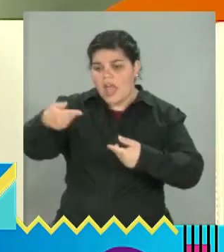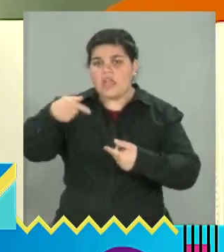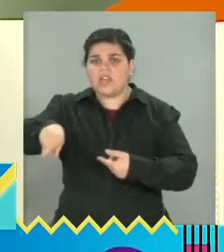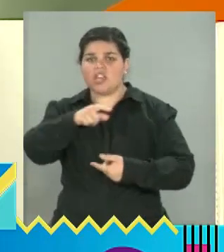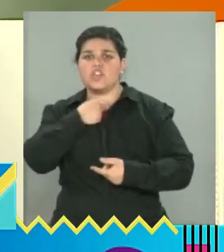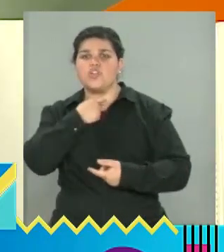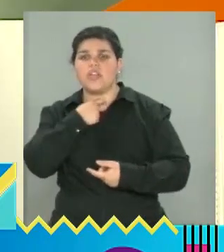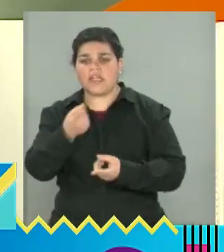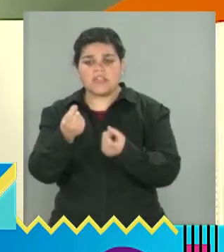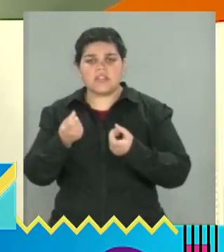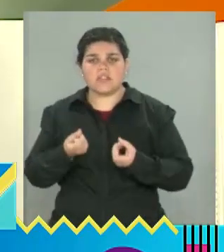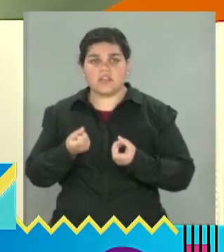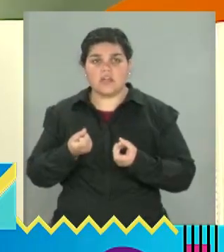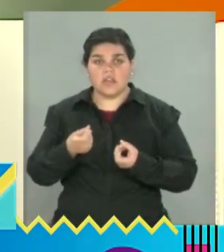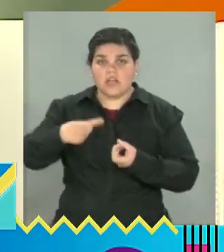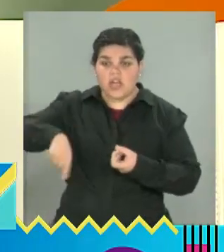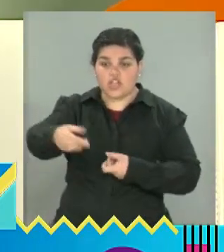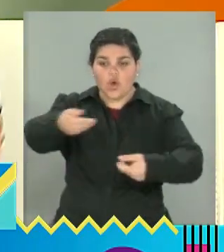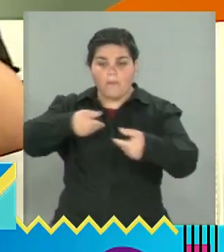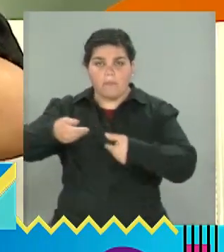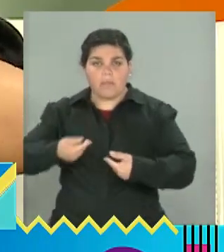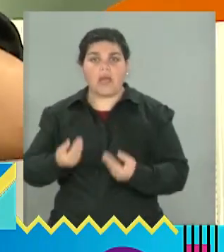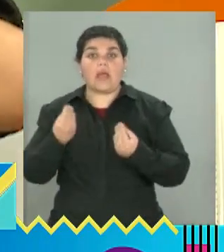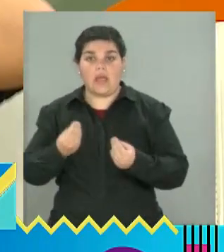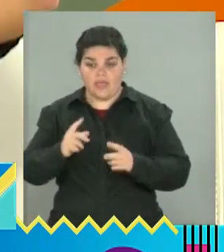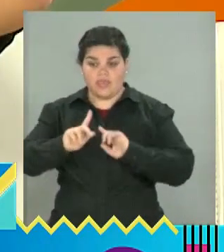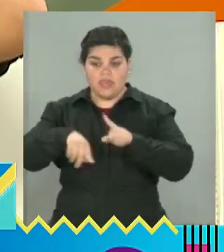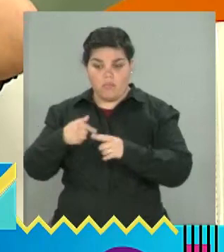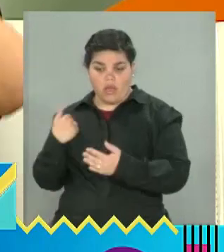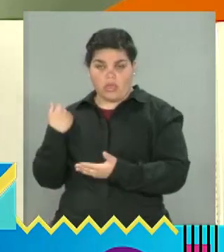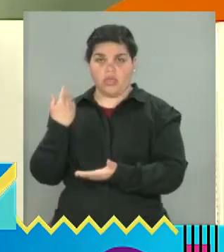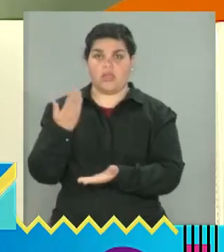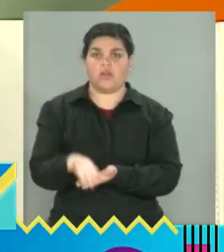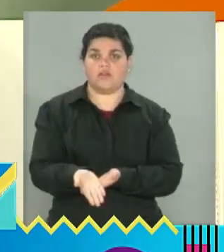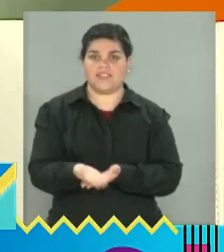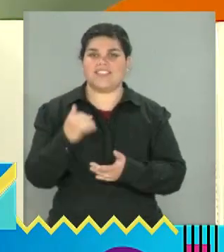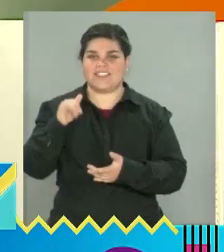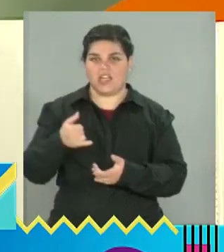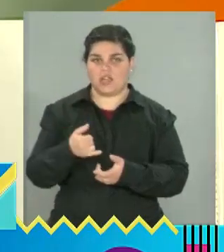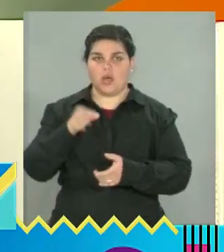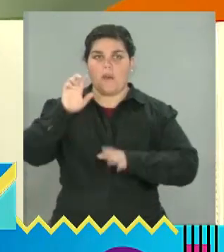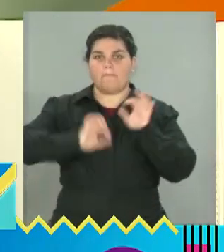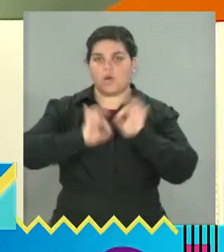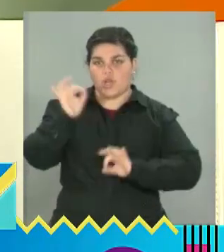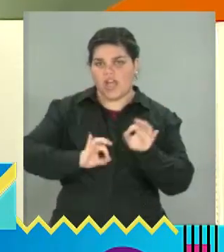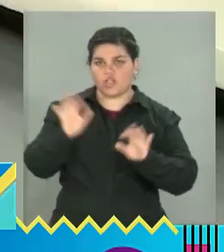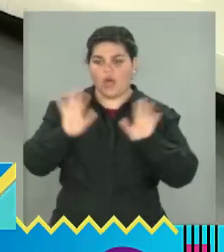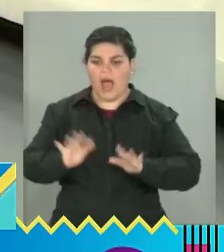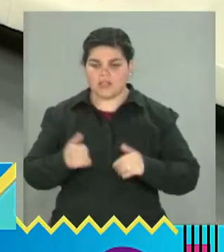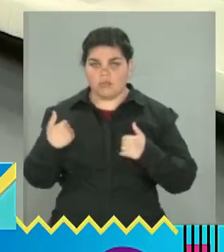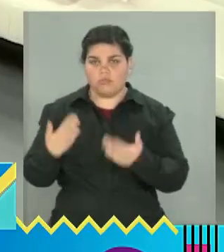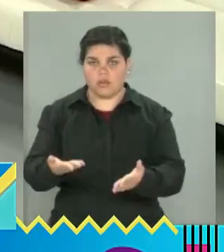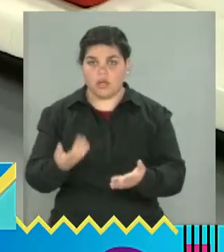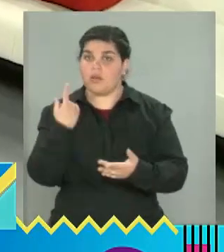que ellos necesitan acá? O sea, ¿qué es lo que nos están planteando? Y en base a eso nosotros hacemos el programa o el proyecto de acción. Claro, por Ellos-